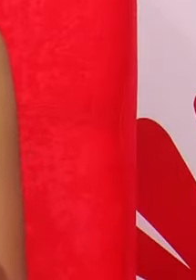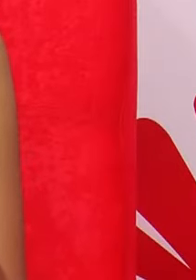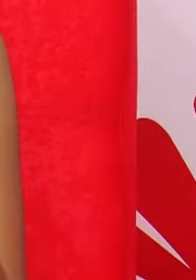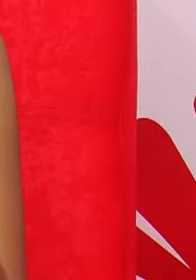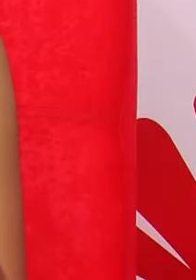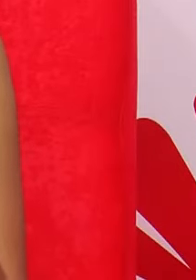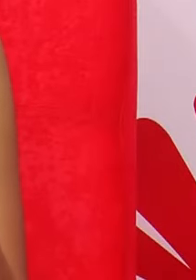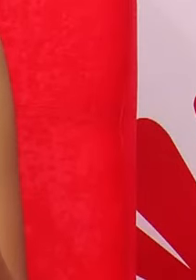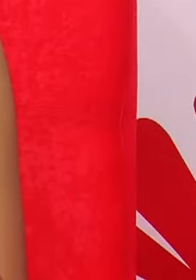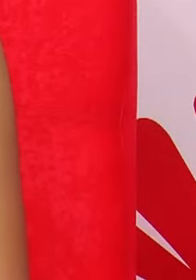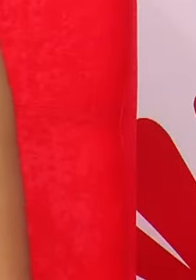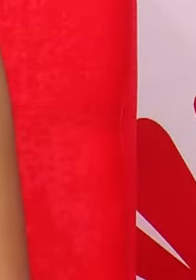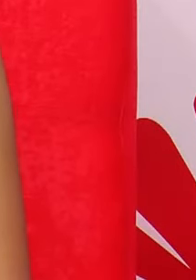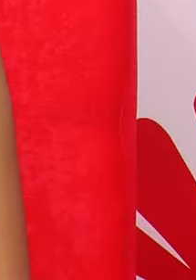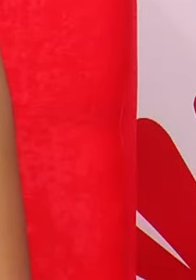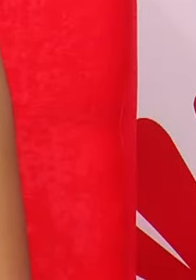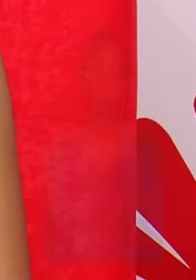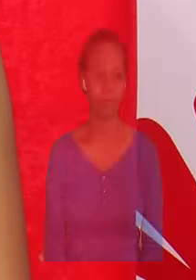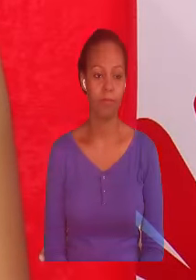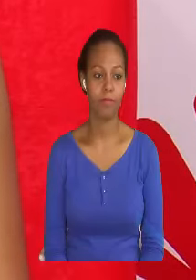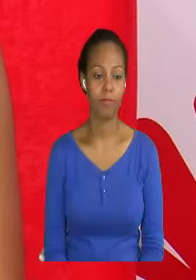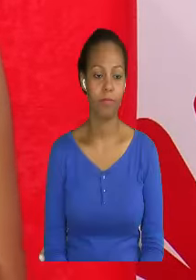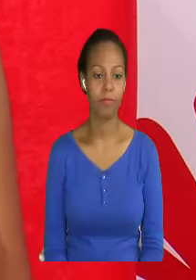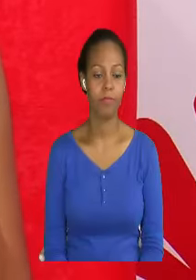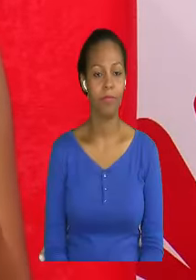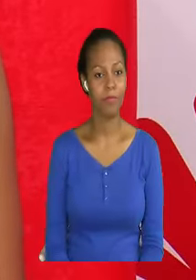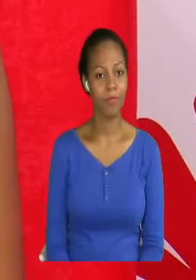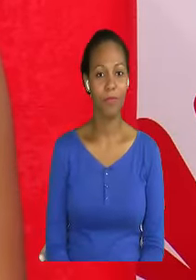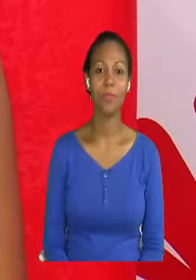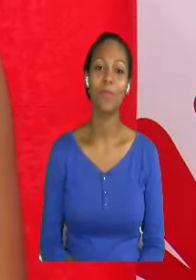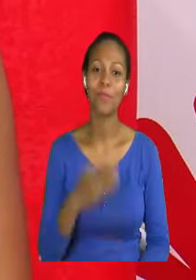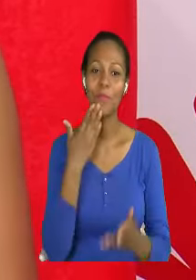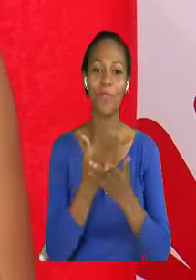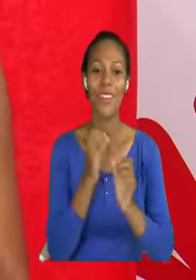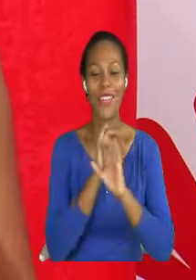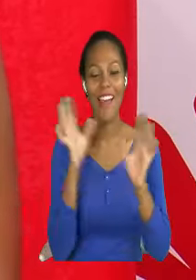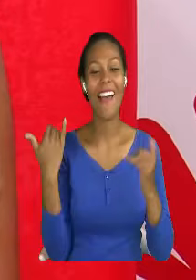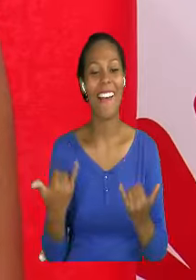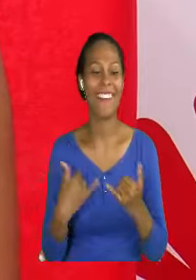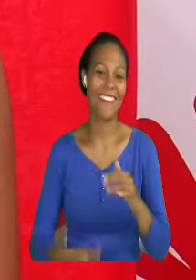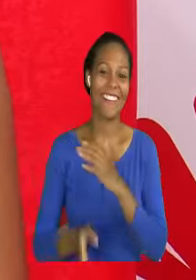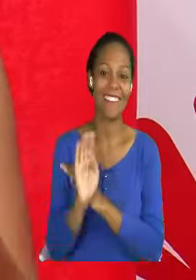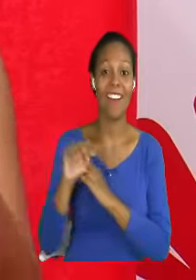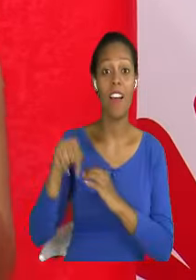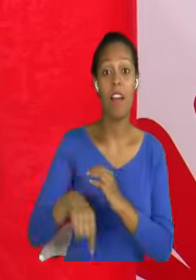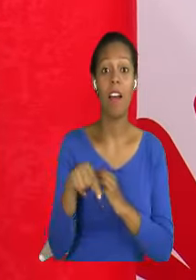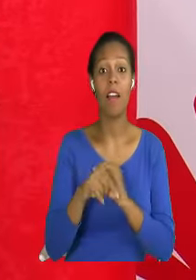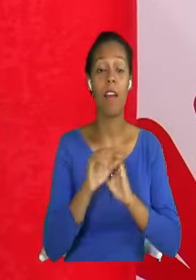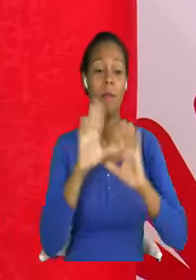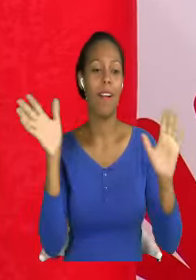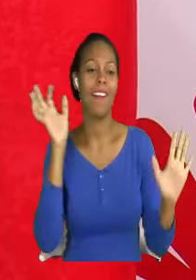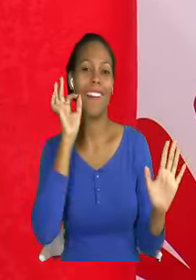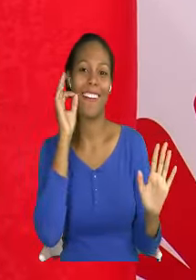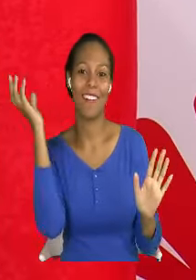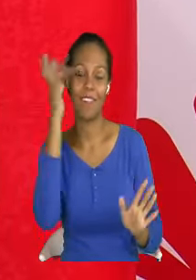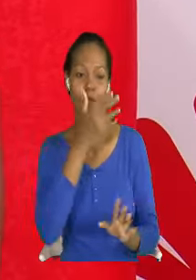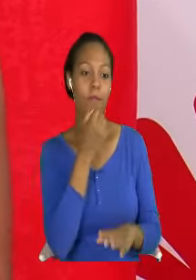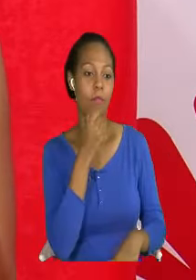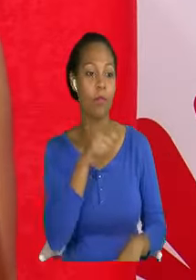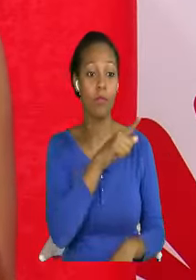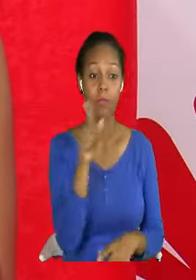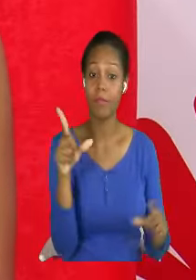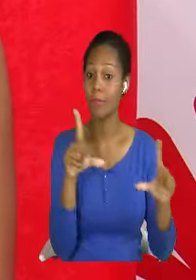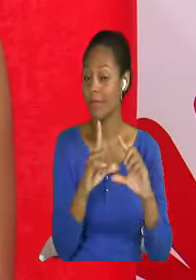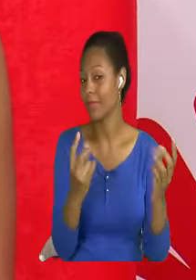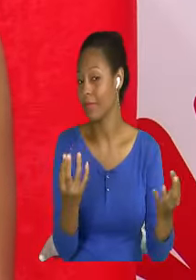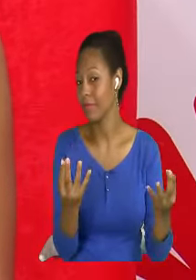Muy buenos días, y nosotros seguimos aquí en nuestro programa en esta linda mañana con los mejores invitados y con ustedes, los mejores televidentes.